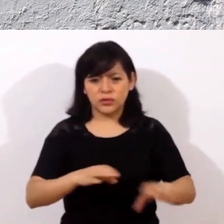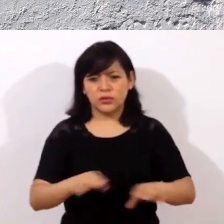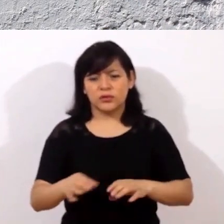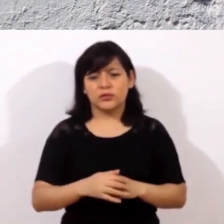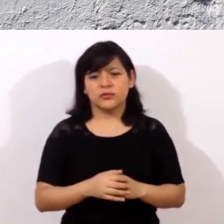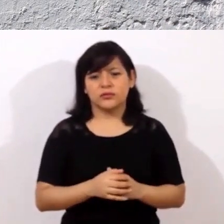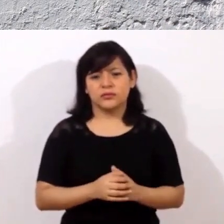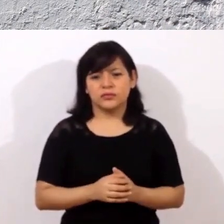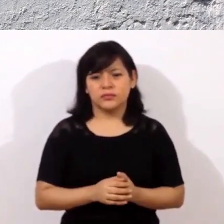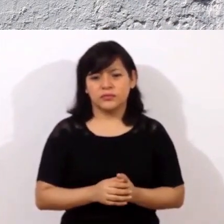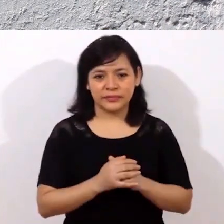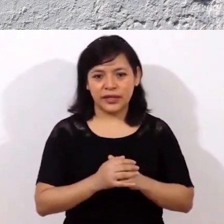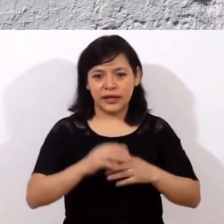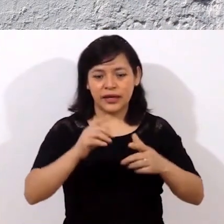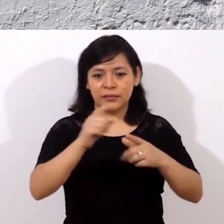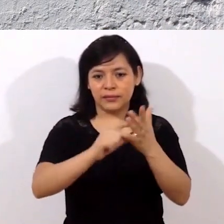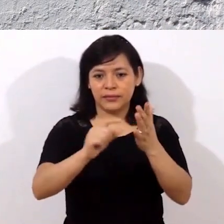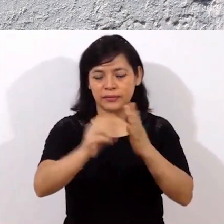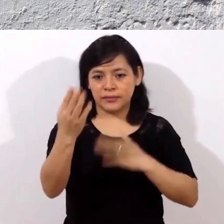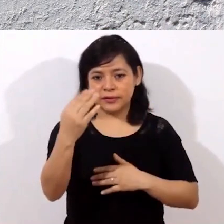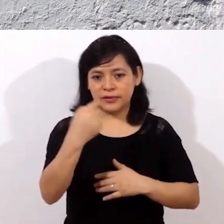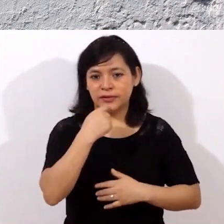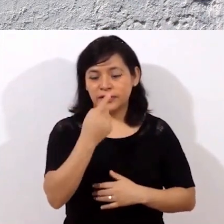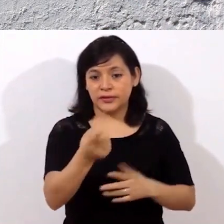El versículo 14 dice entonces,